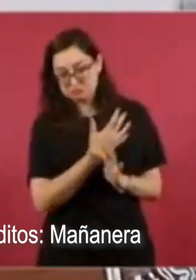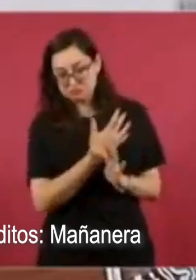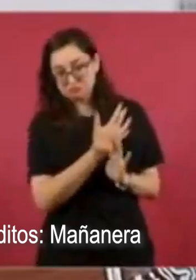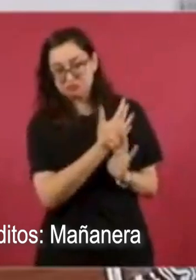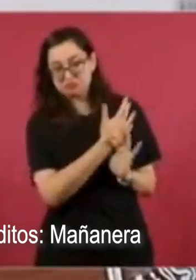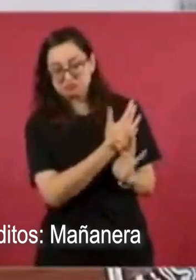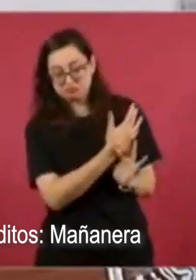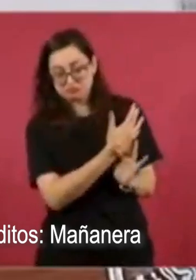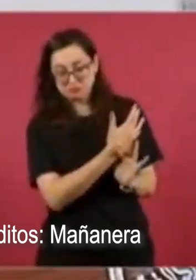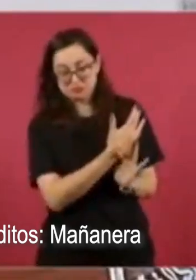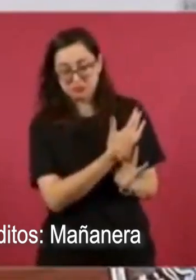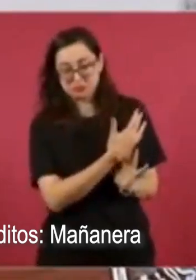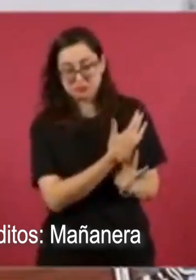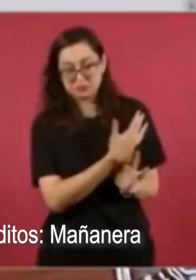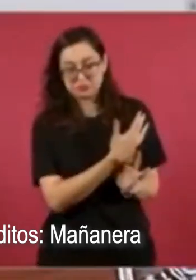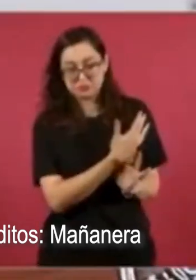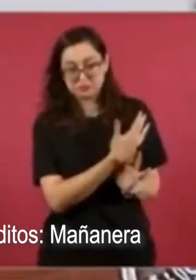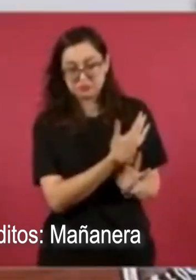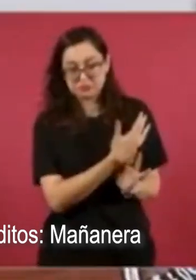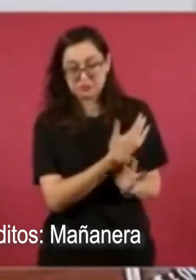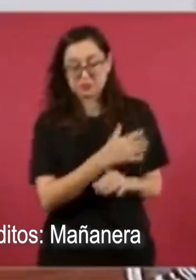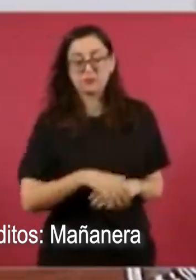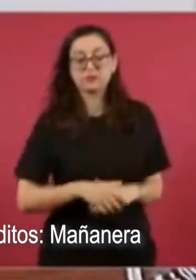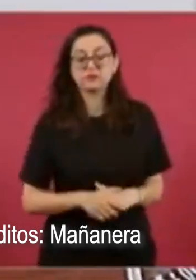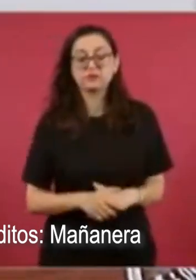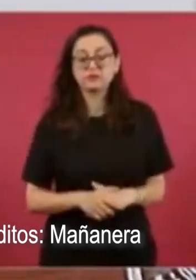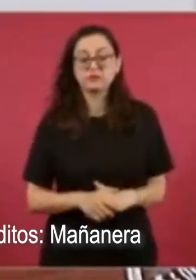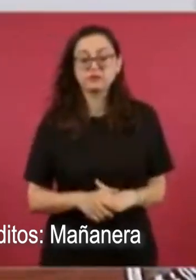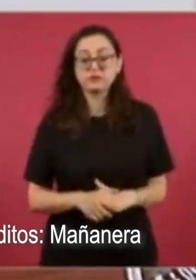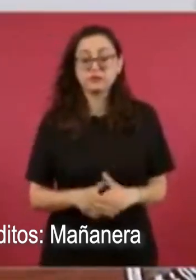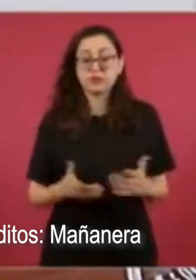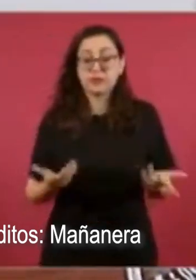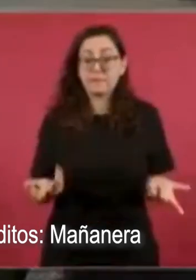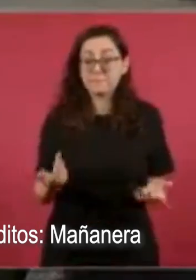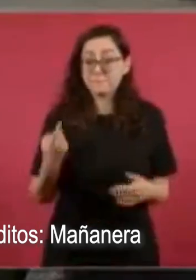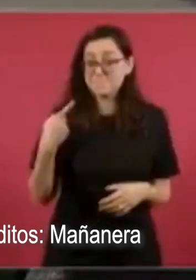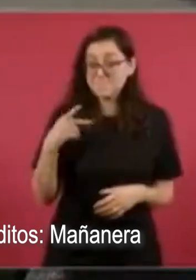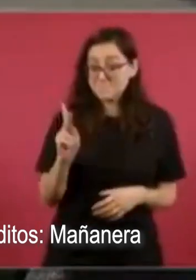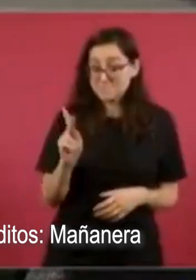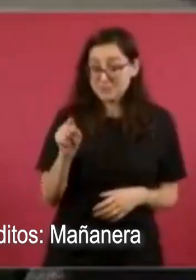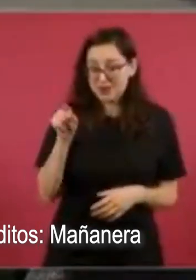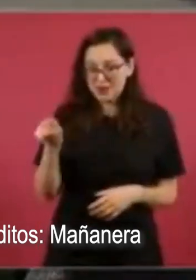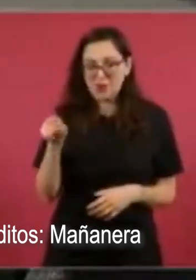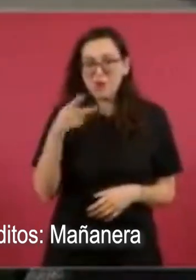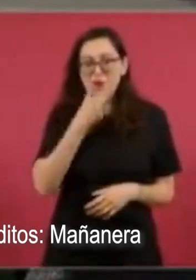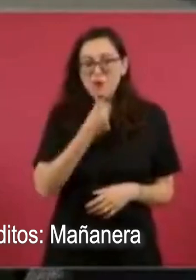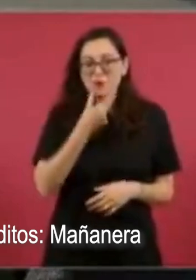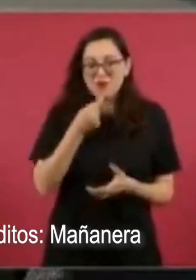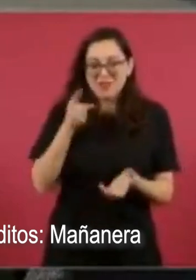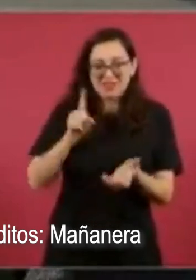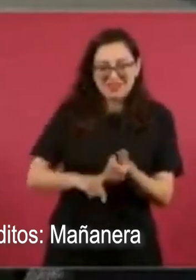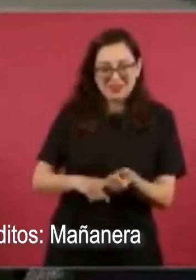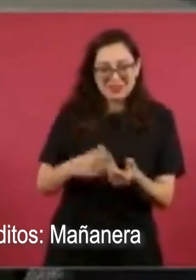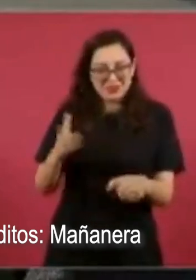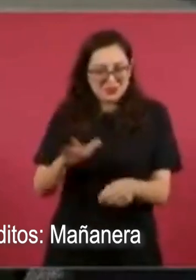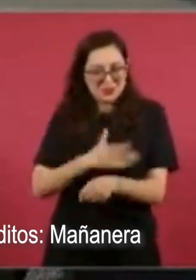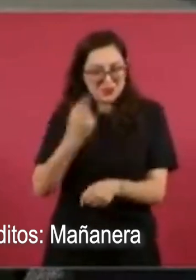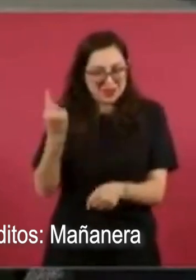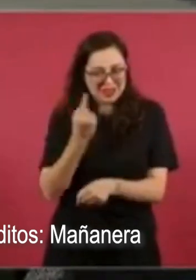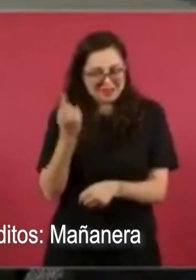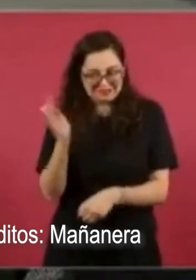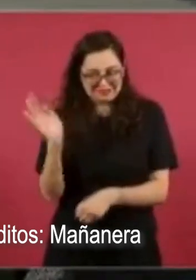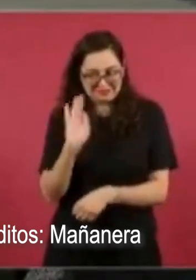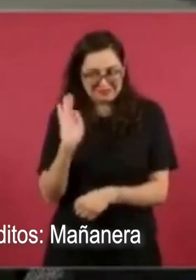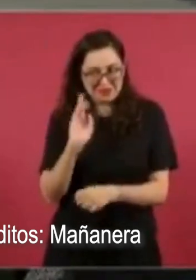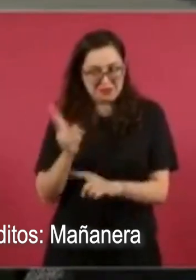la Fiscalía General de la República. Pero no hay evidencia en ese sentido de que se pudieran. Hay una línea,